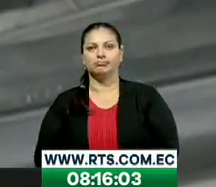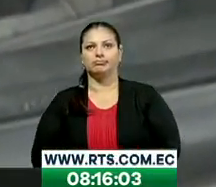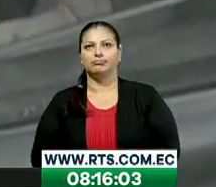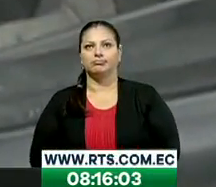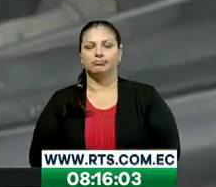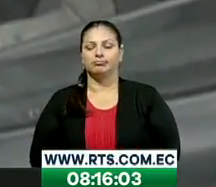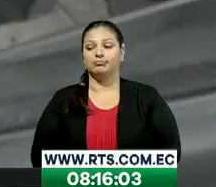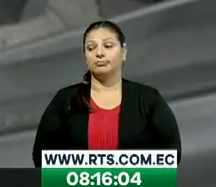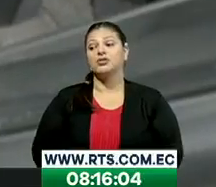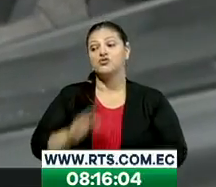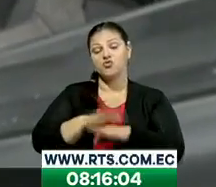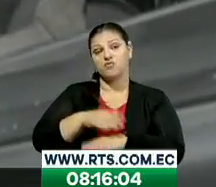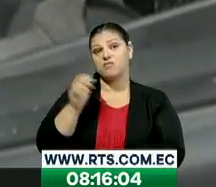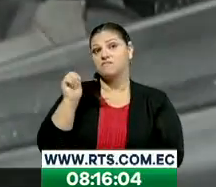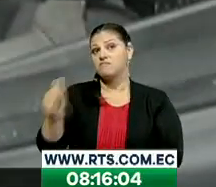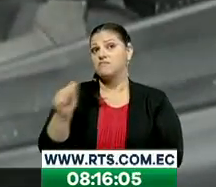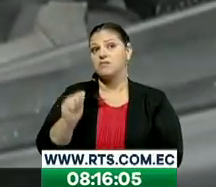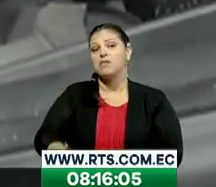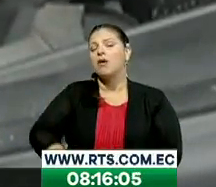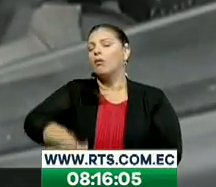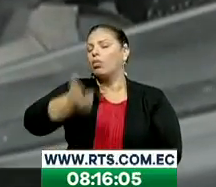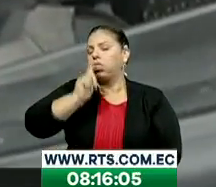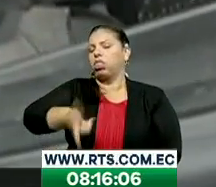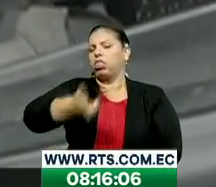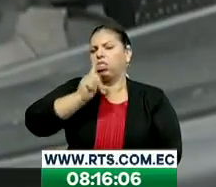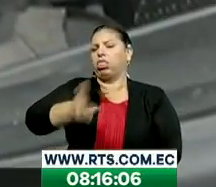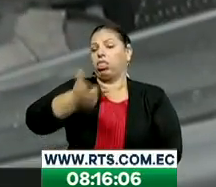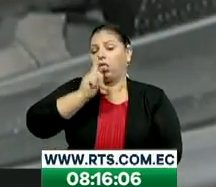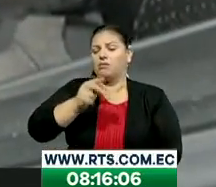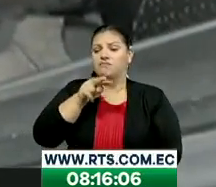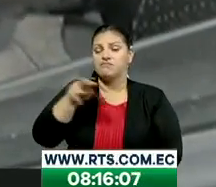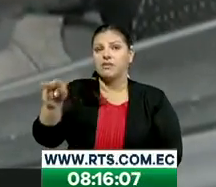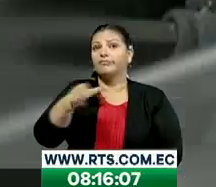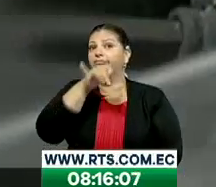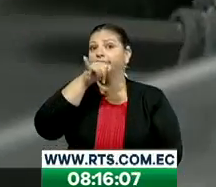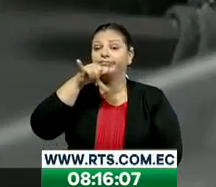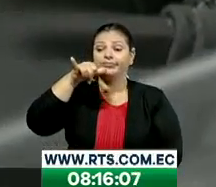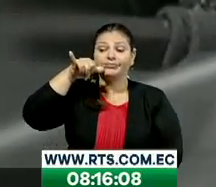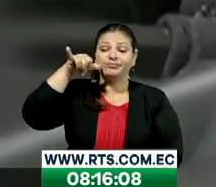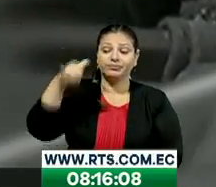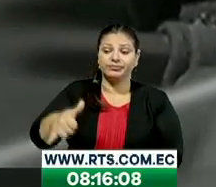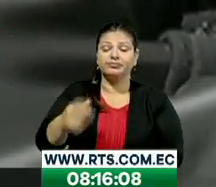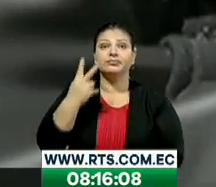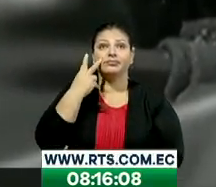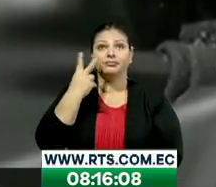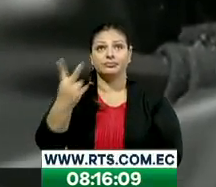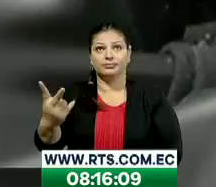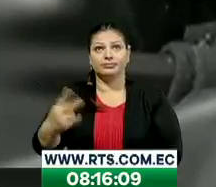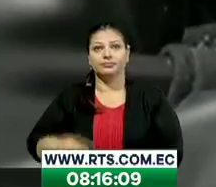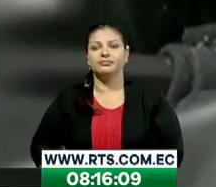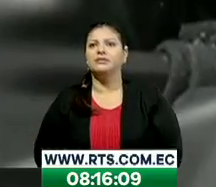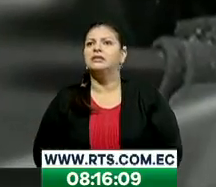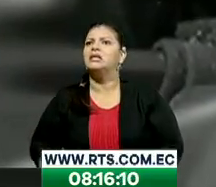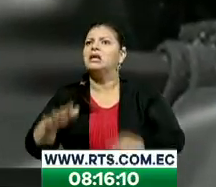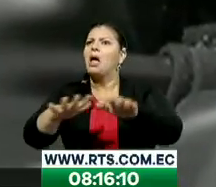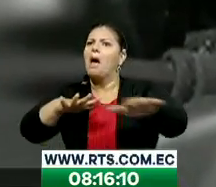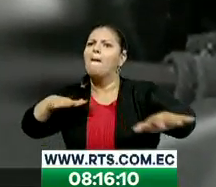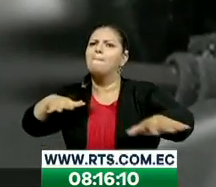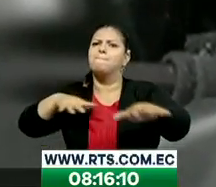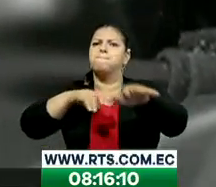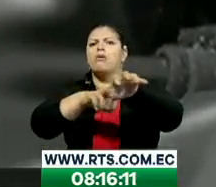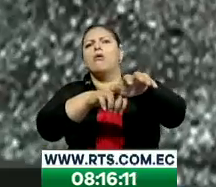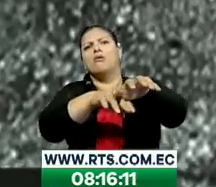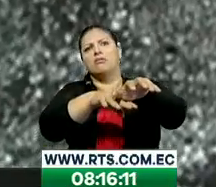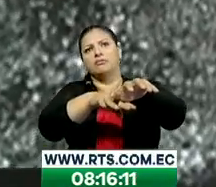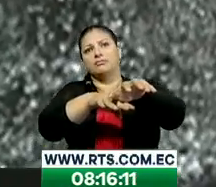venido mareados como bien evidencia dentro de las cervezas y se metieron el carro se metió a debajo del camión y